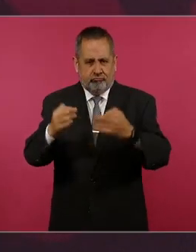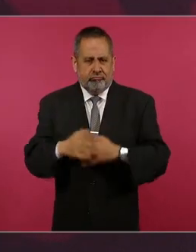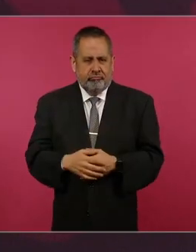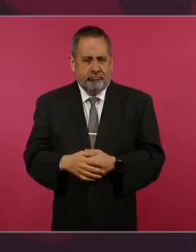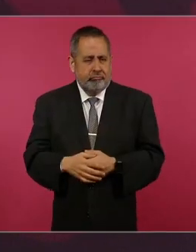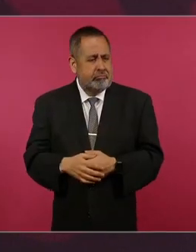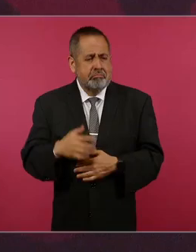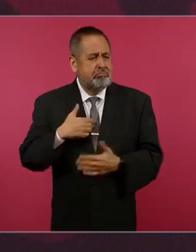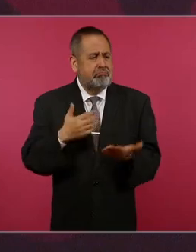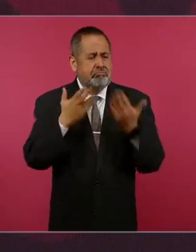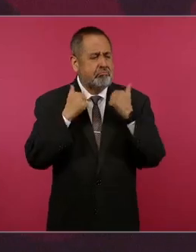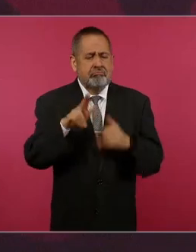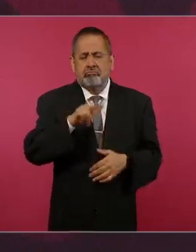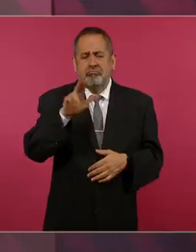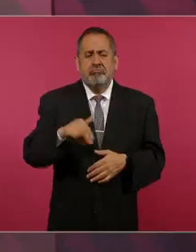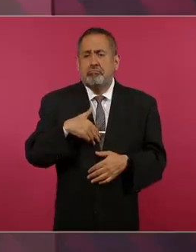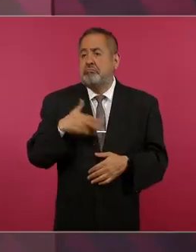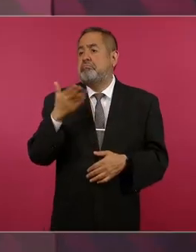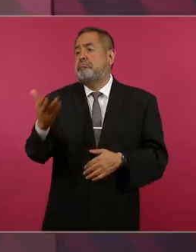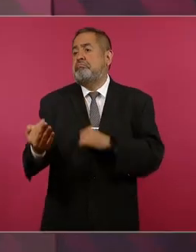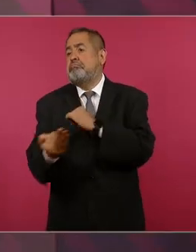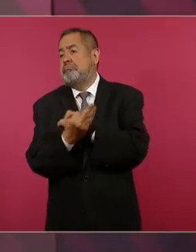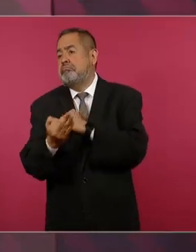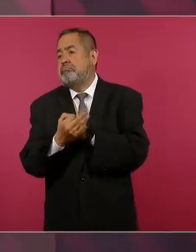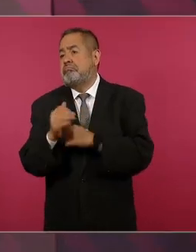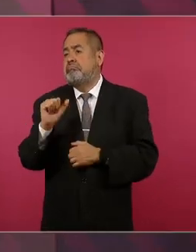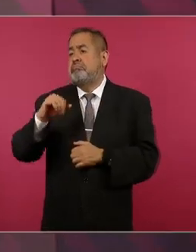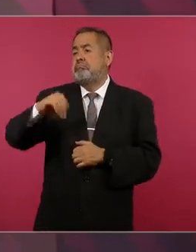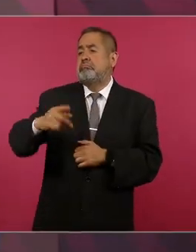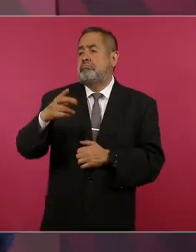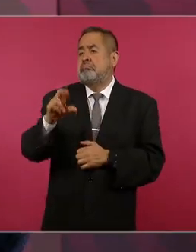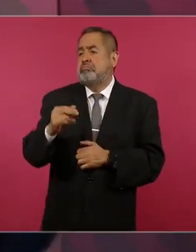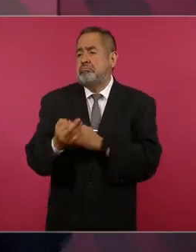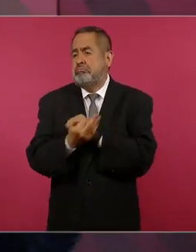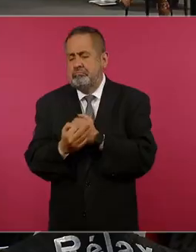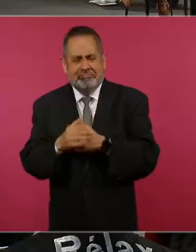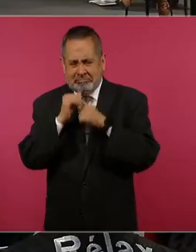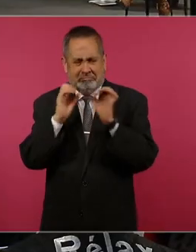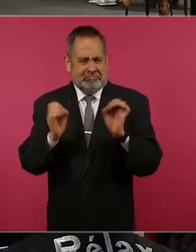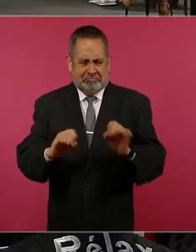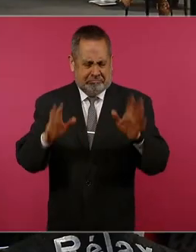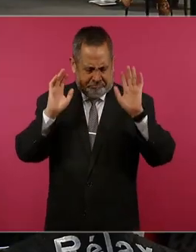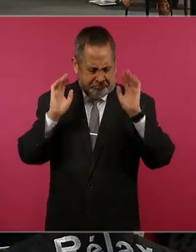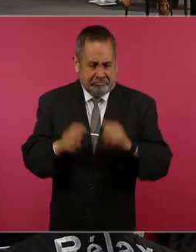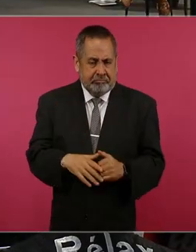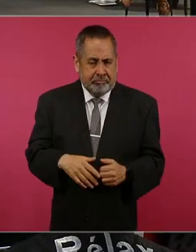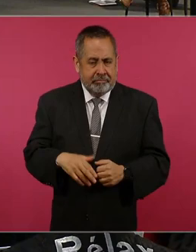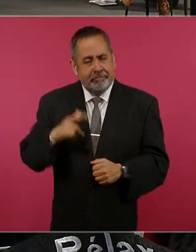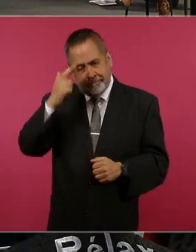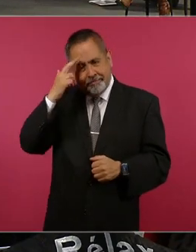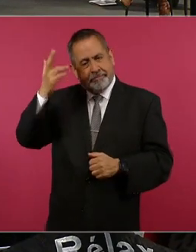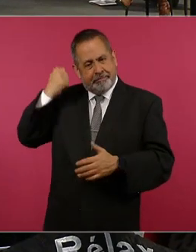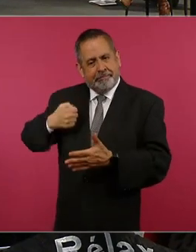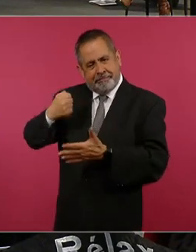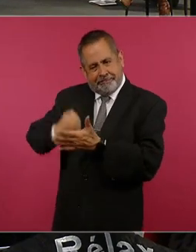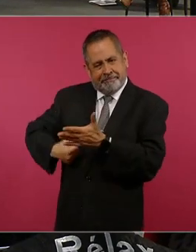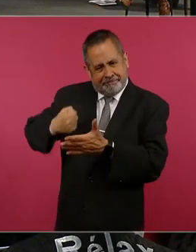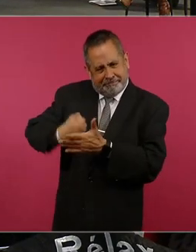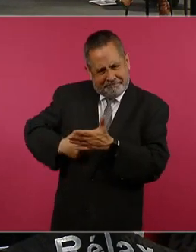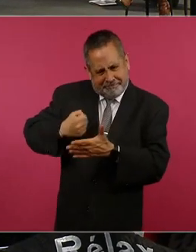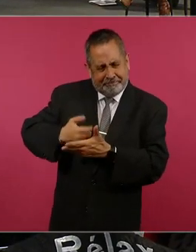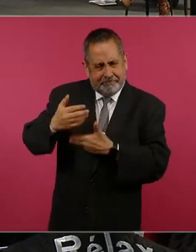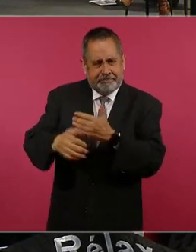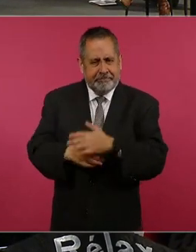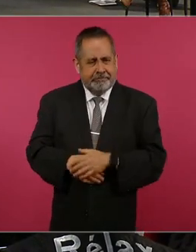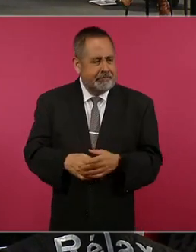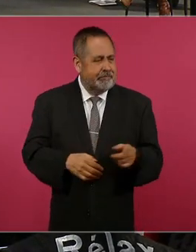han parado y me acuerdo que cuando empezamos a luchar en oposición que me